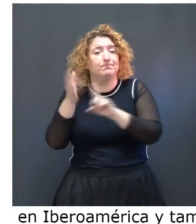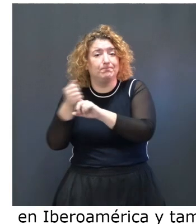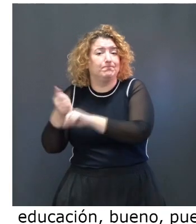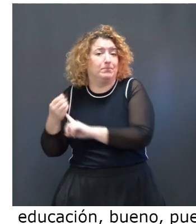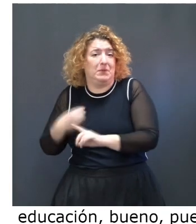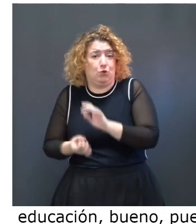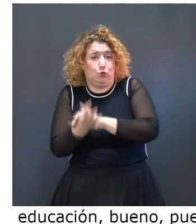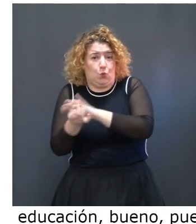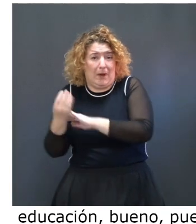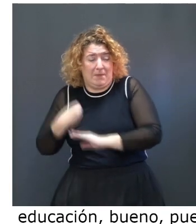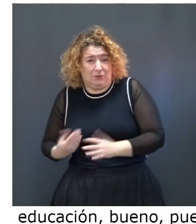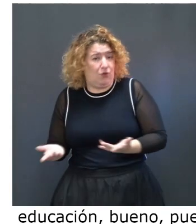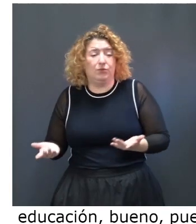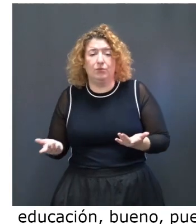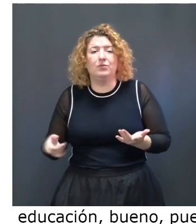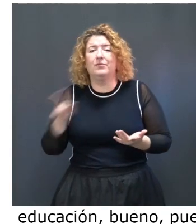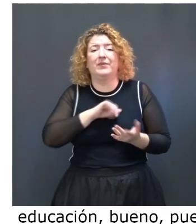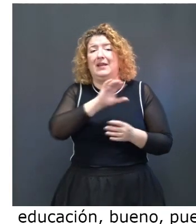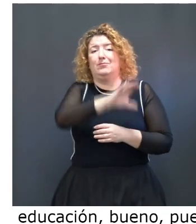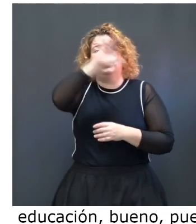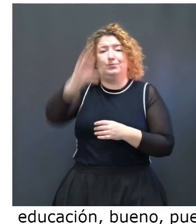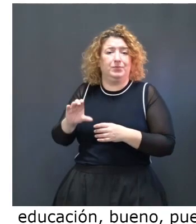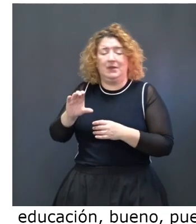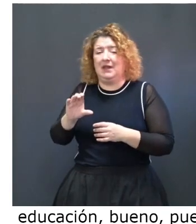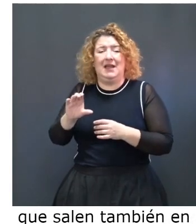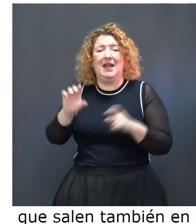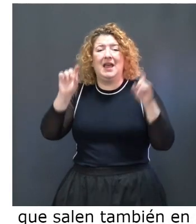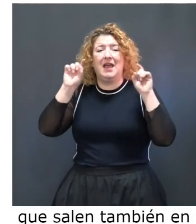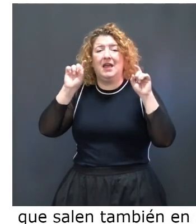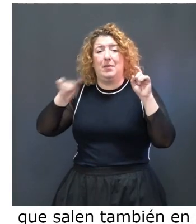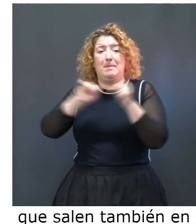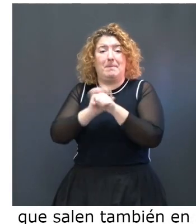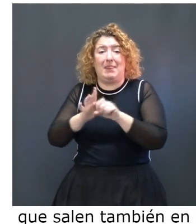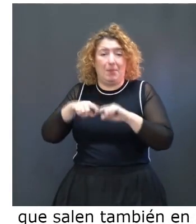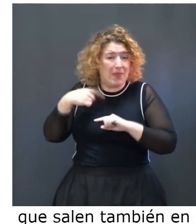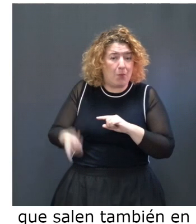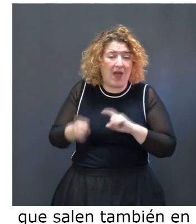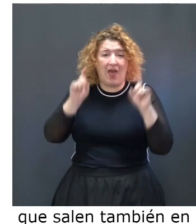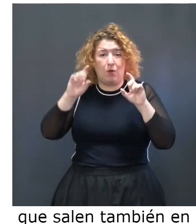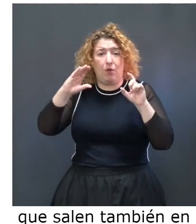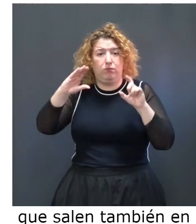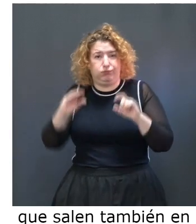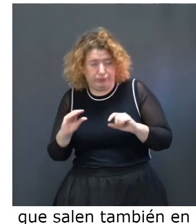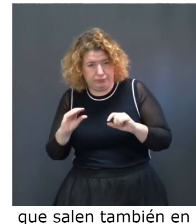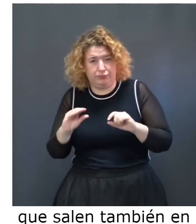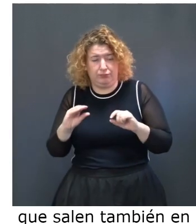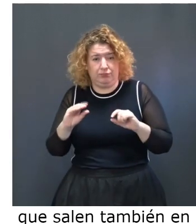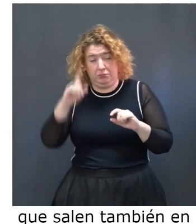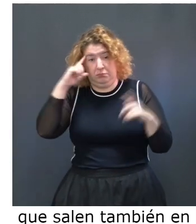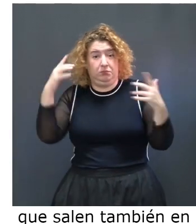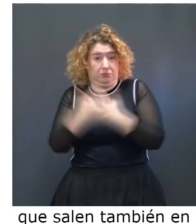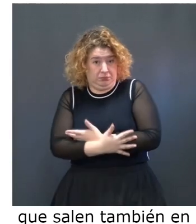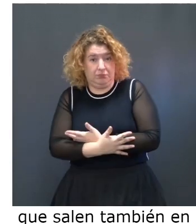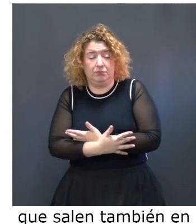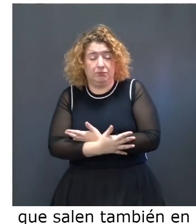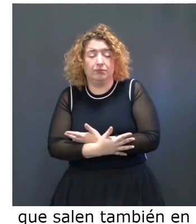hay una realidad en cuanto a que la inversión pública ha disminuido después de la pandemia, contra pronóstico, en